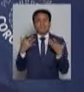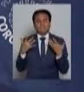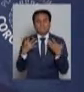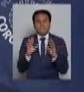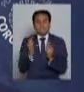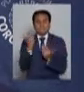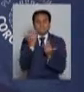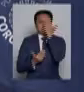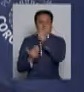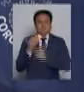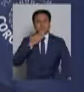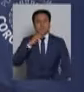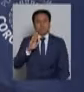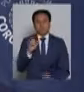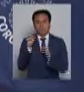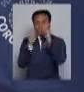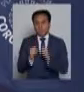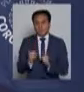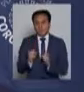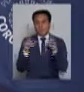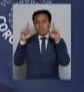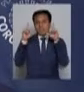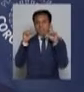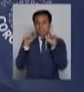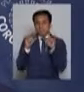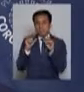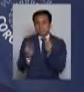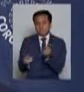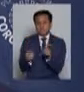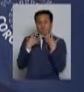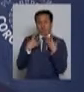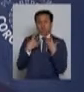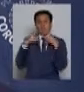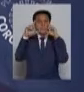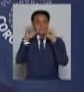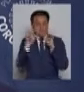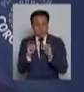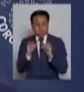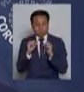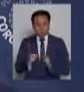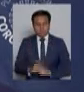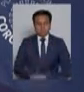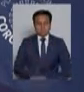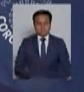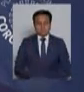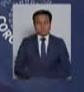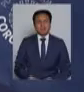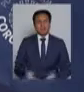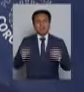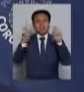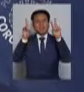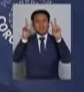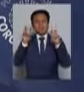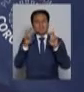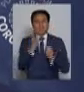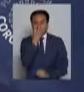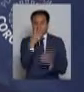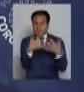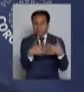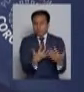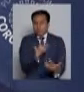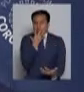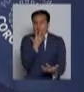su mejor protección, porque podría disminuir en algo la posibilidad de contagio. Respecto al respirador y